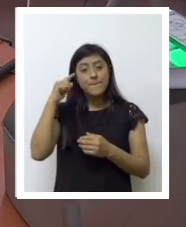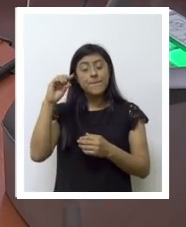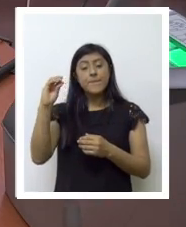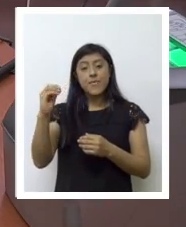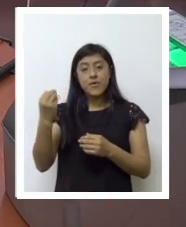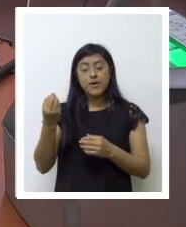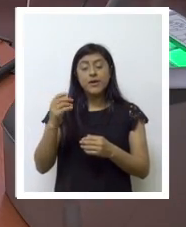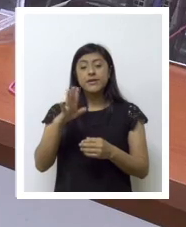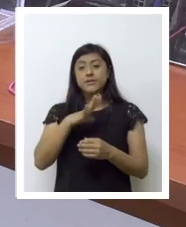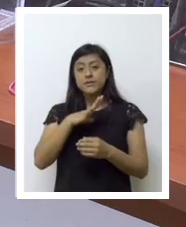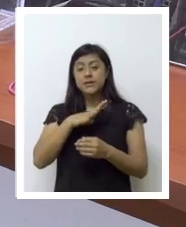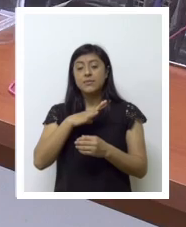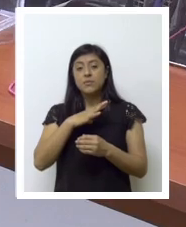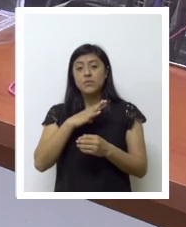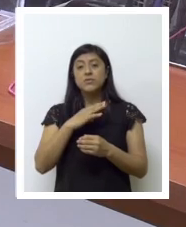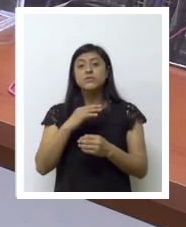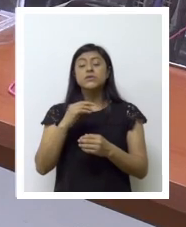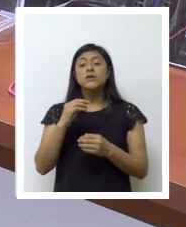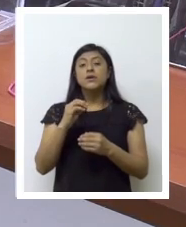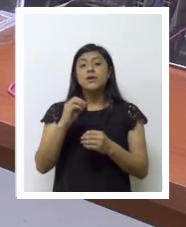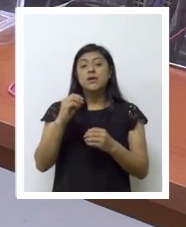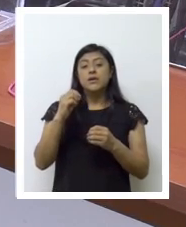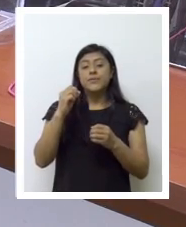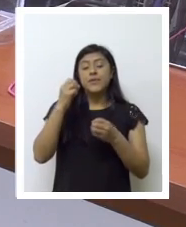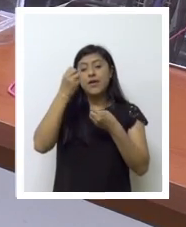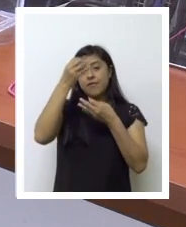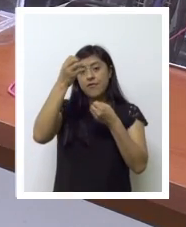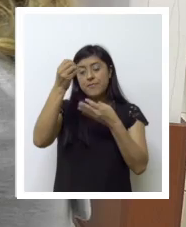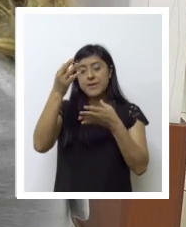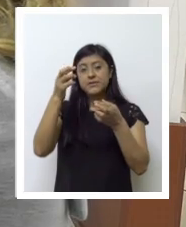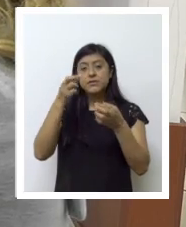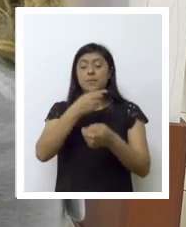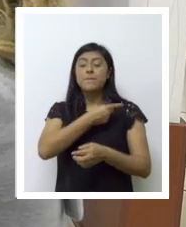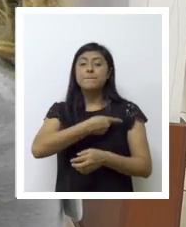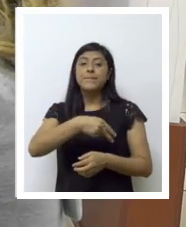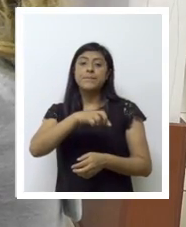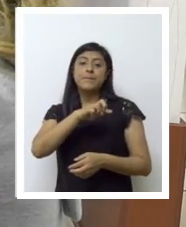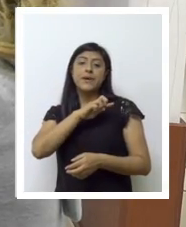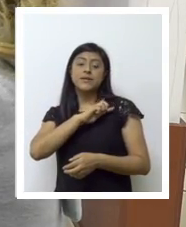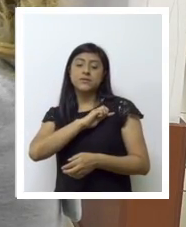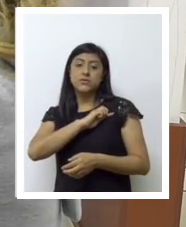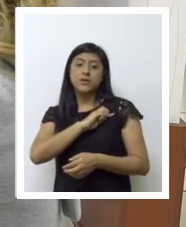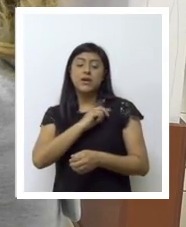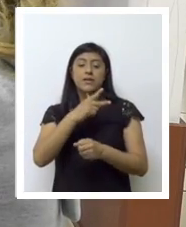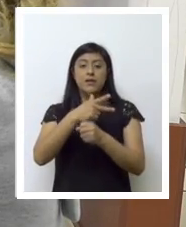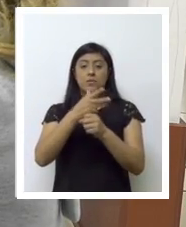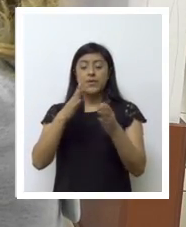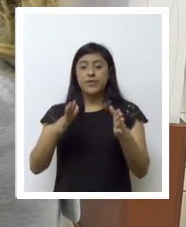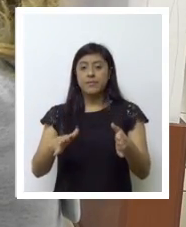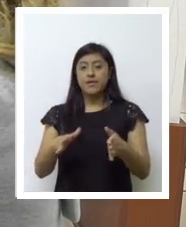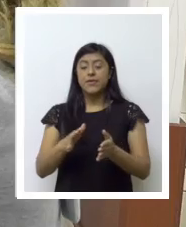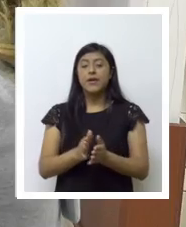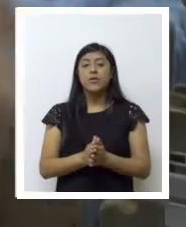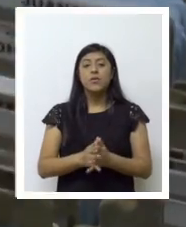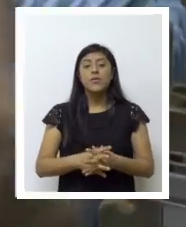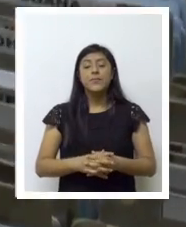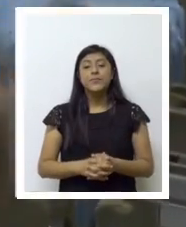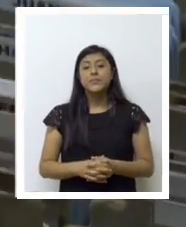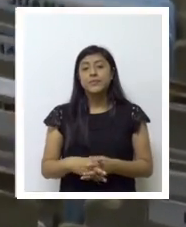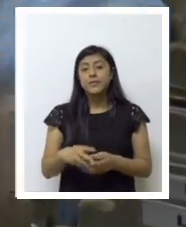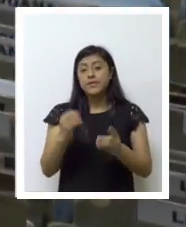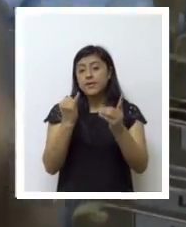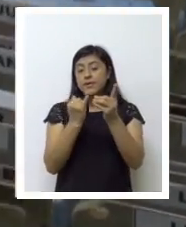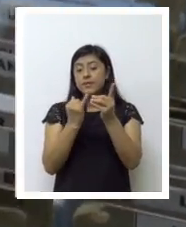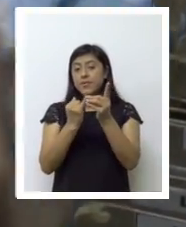los cambios biométricos de las personas por el transcurso del tiempo. Por ello, la ley establece que el DPI posee una vigencia de